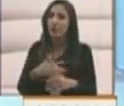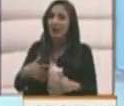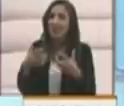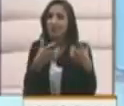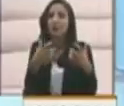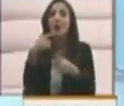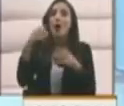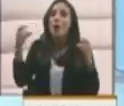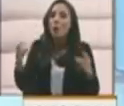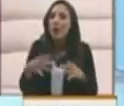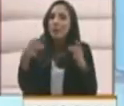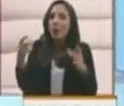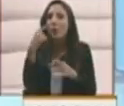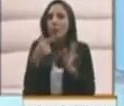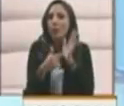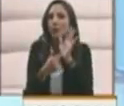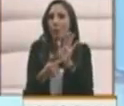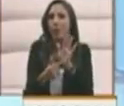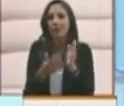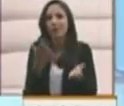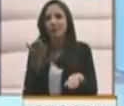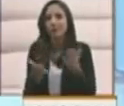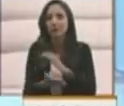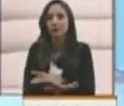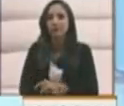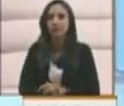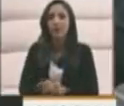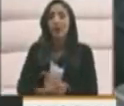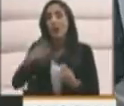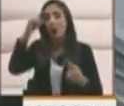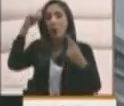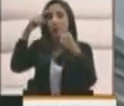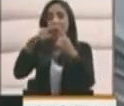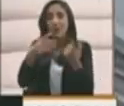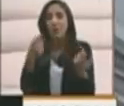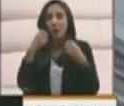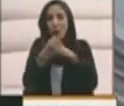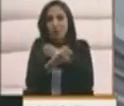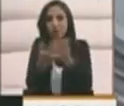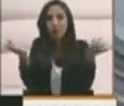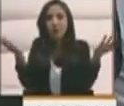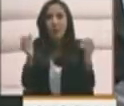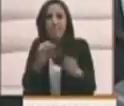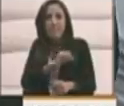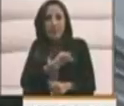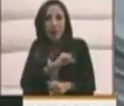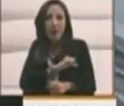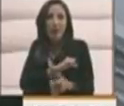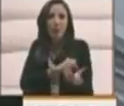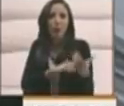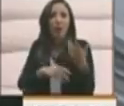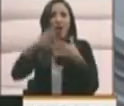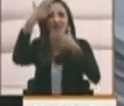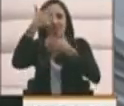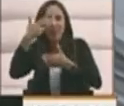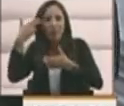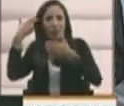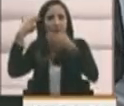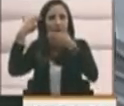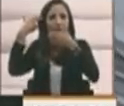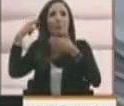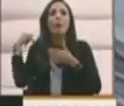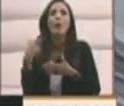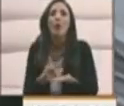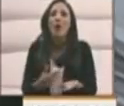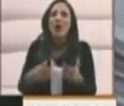fueron solamente una muestra. Se quiere sembrar el terror, el terrorismo, la